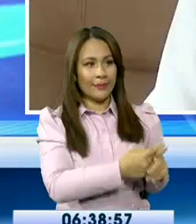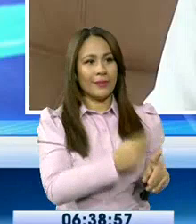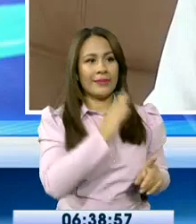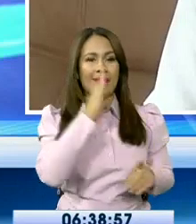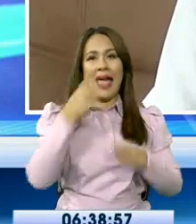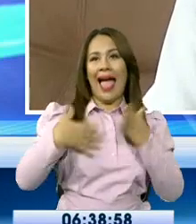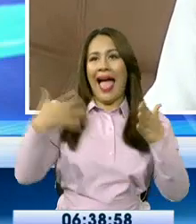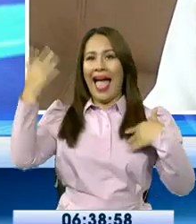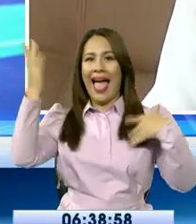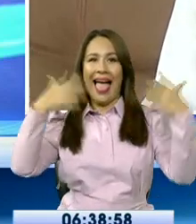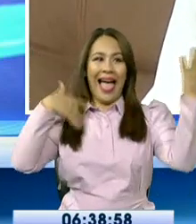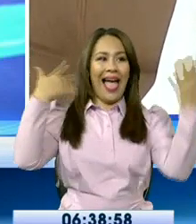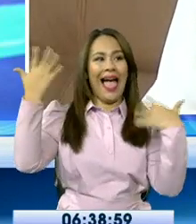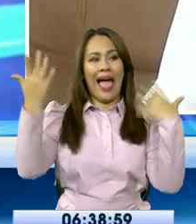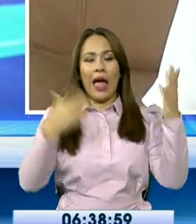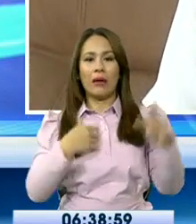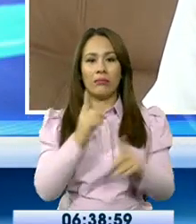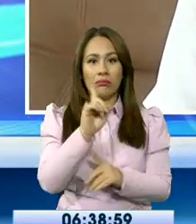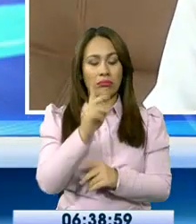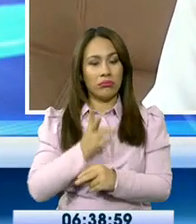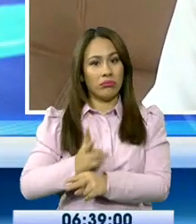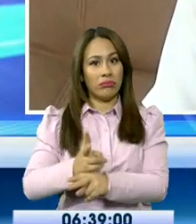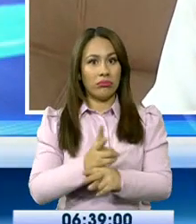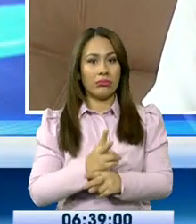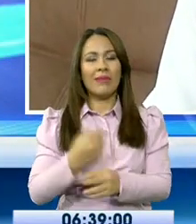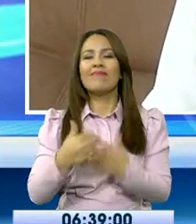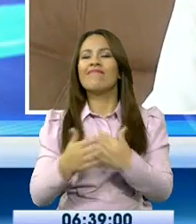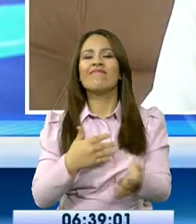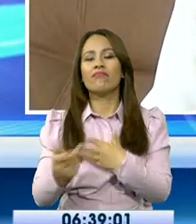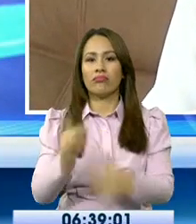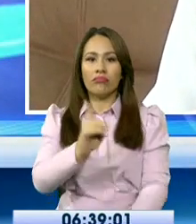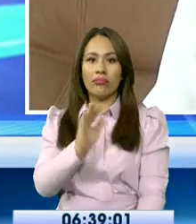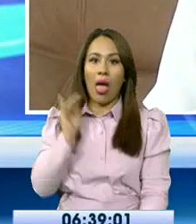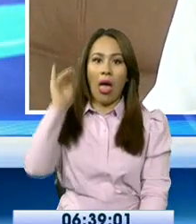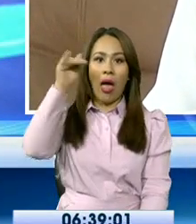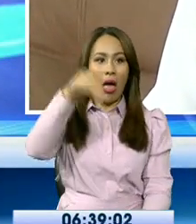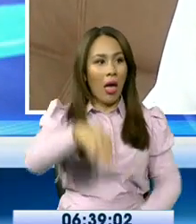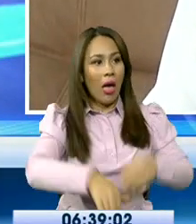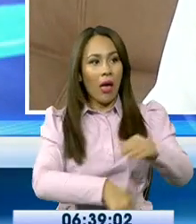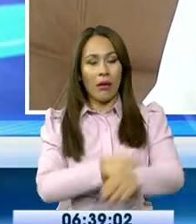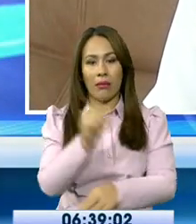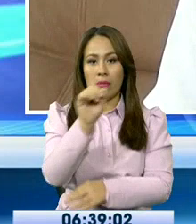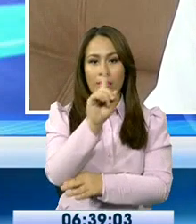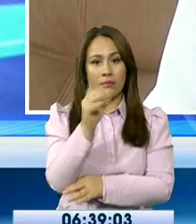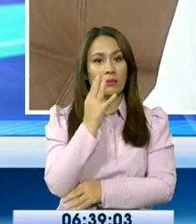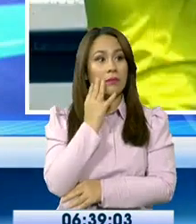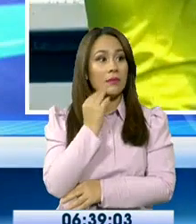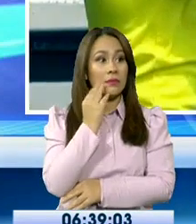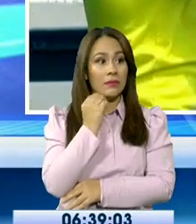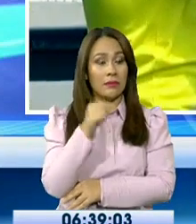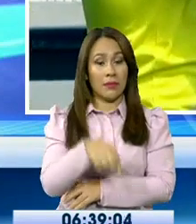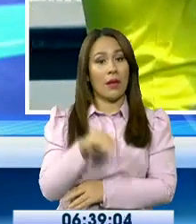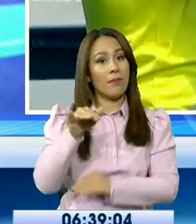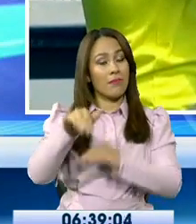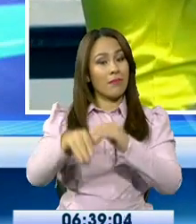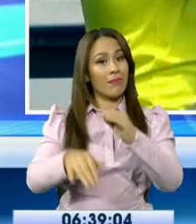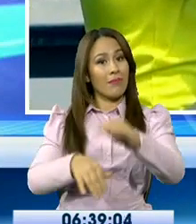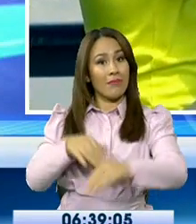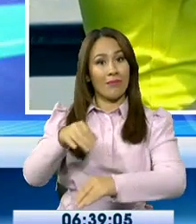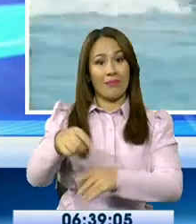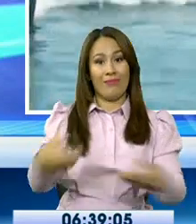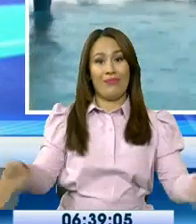muy, muy liberal, muy, muy arriesgado. Y caray, el mar, les digo por experiencia, el mar no perdona. El mar